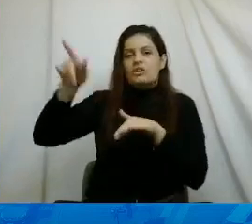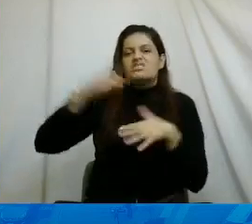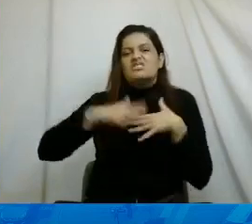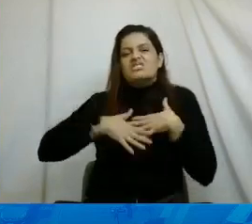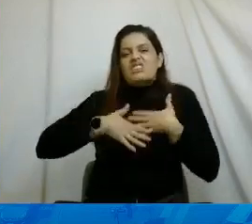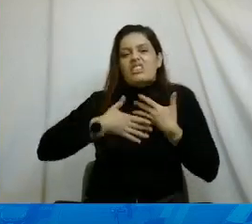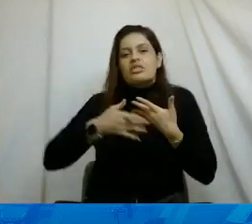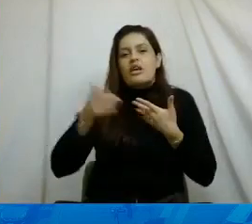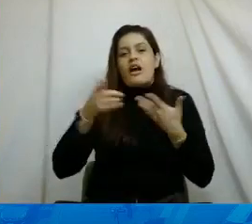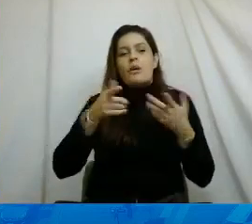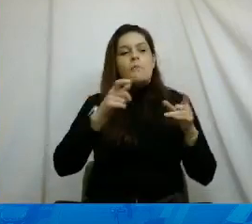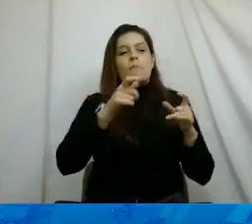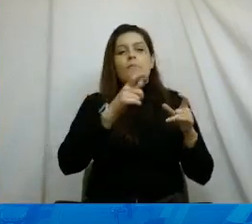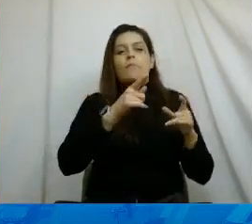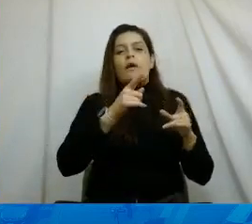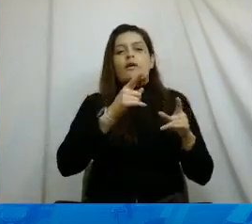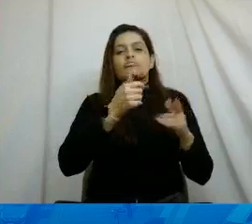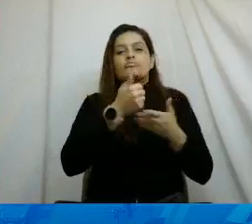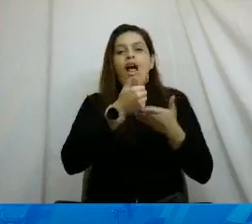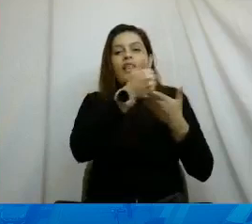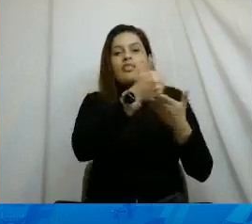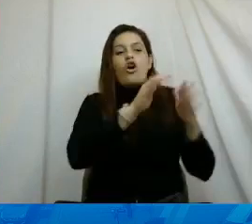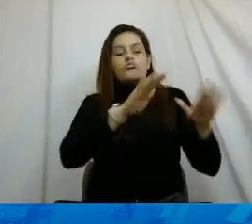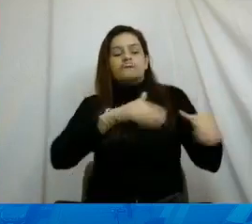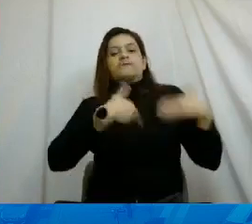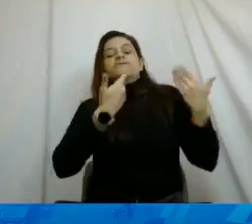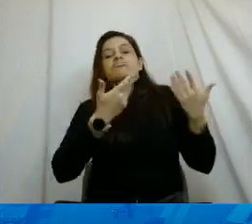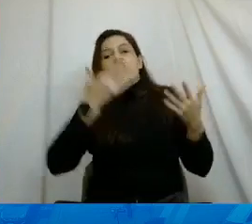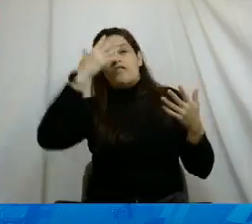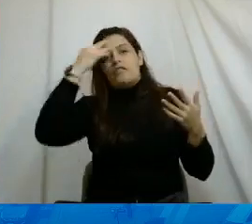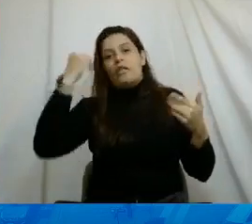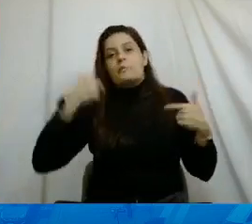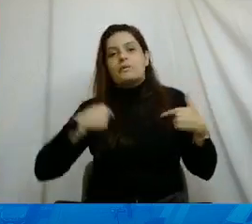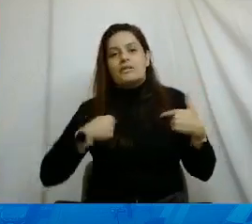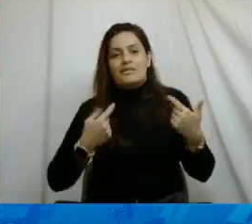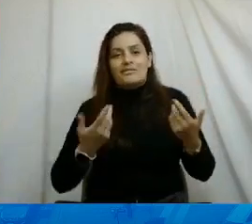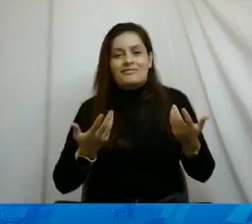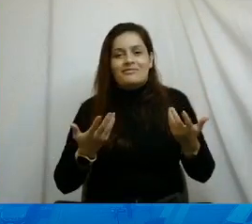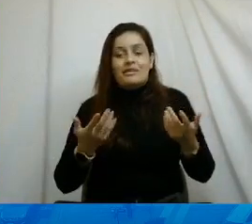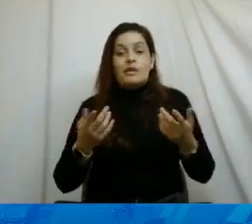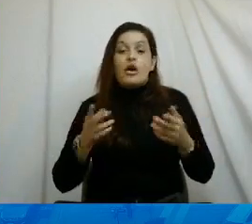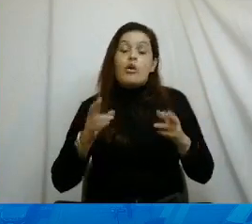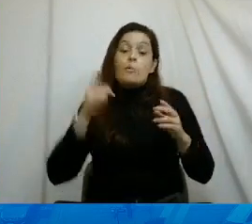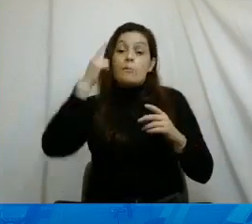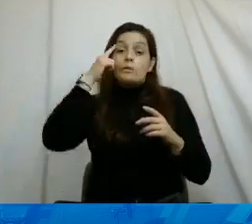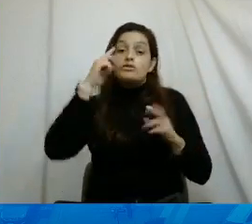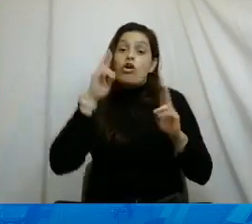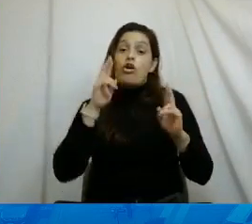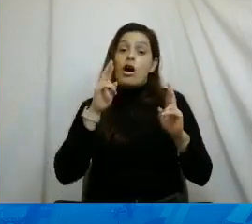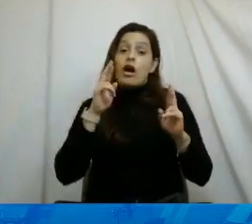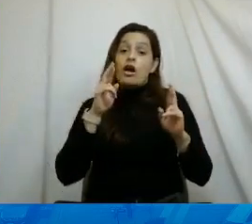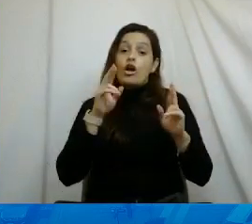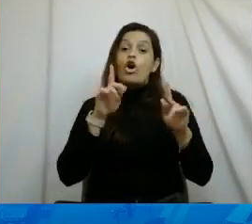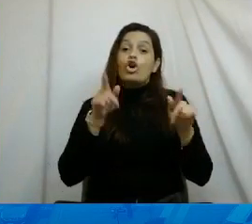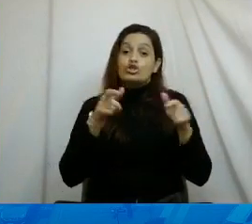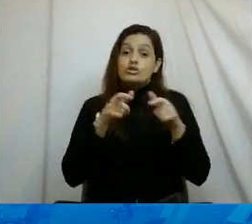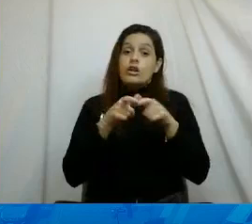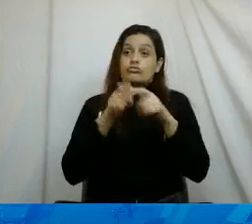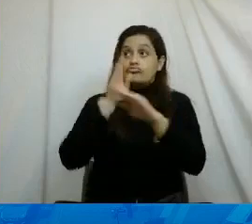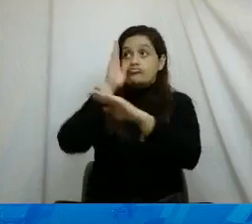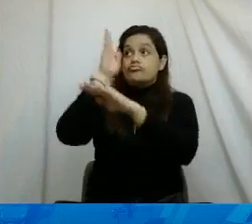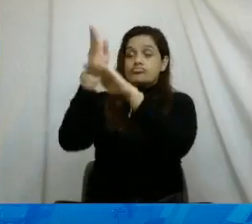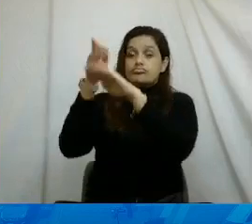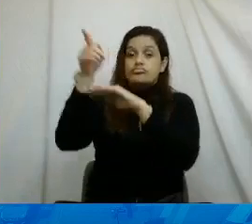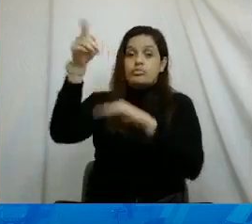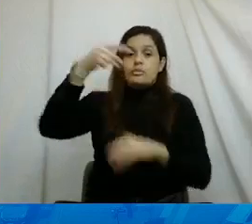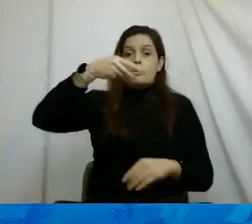autoridad. Creo que sería conveniente barajar la posibilidad con el consejo de poder hacer un consejo en el sector